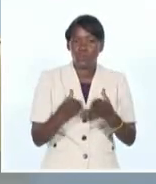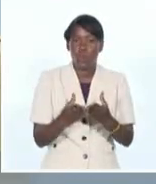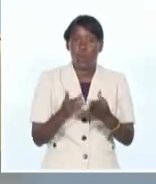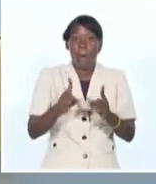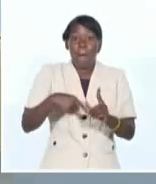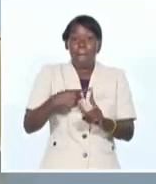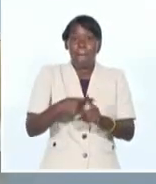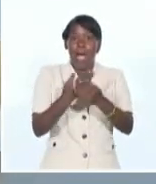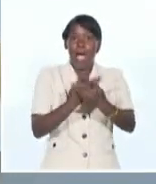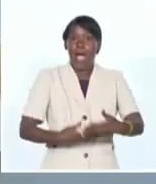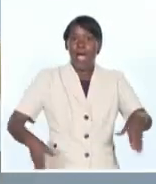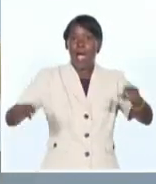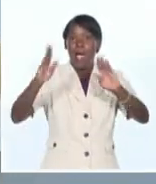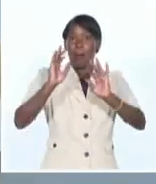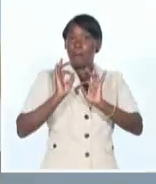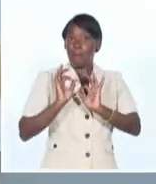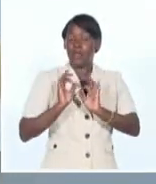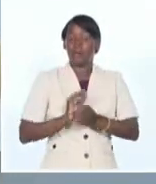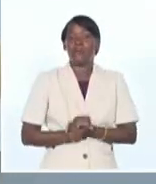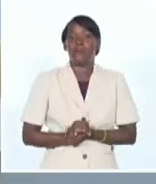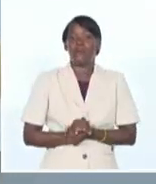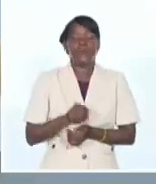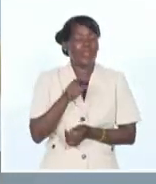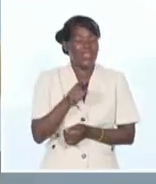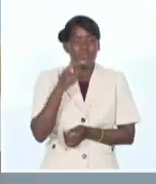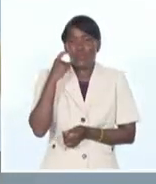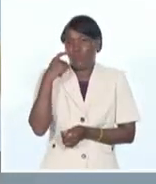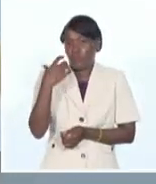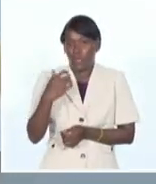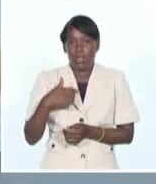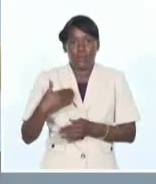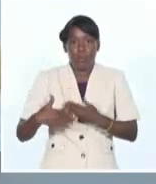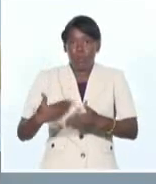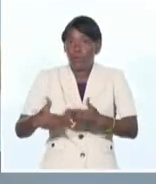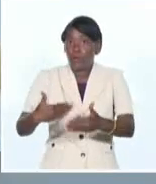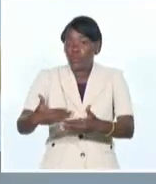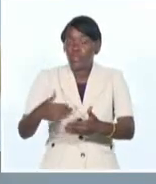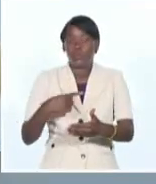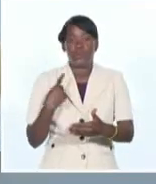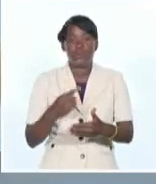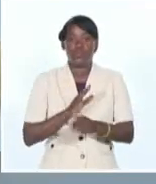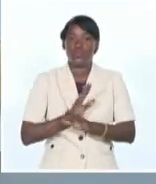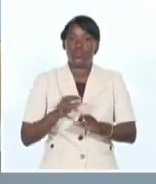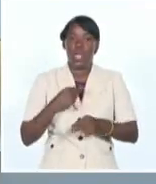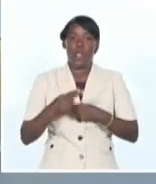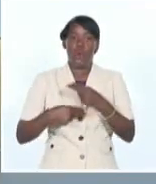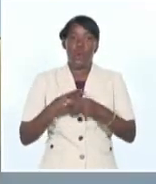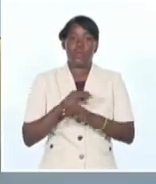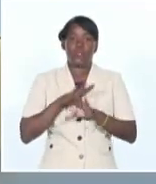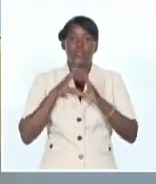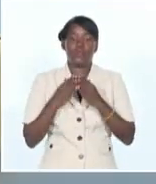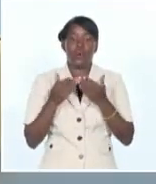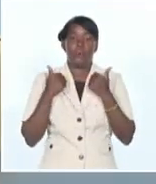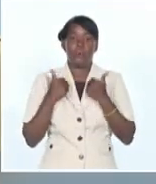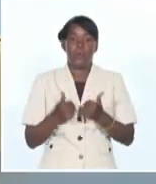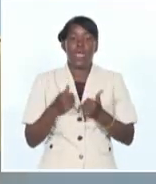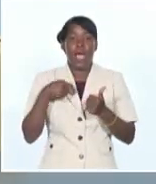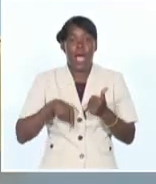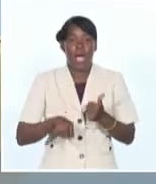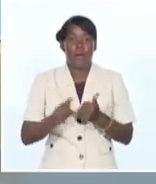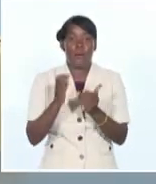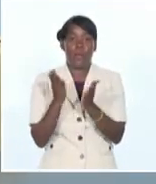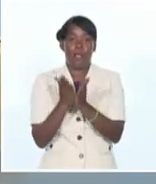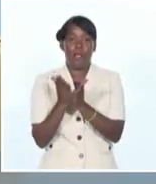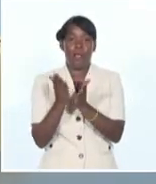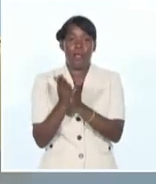también es importante, el proceso de pase de nivel, el vínculo de todos nuestros estudiantes con su práctica preprofesional, seleccionando